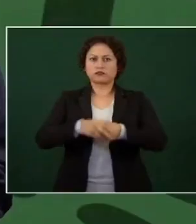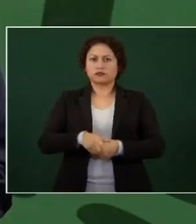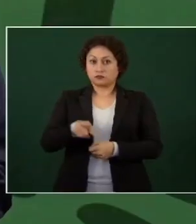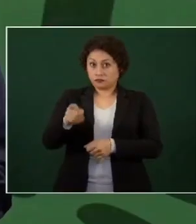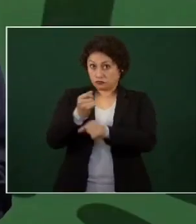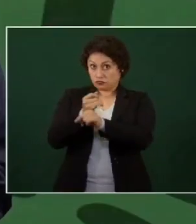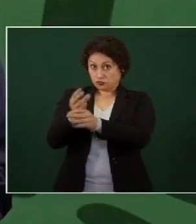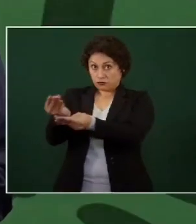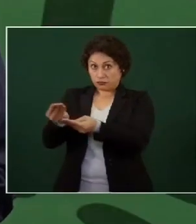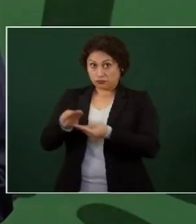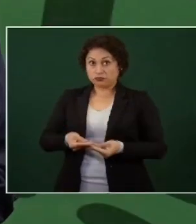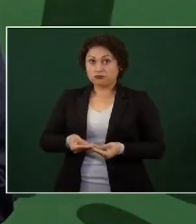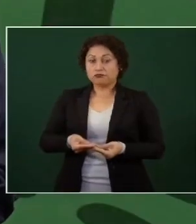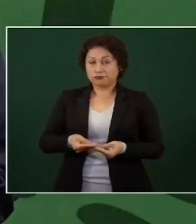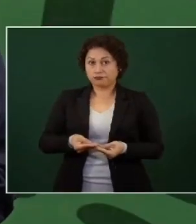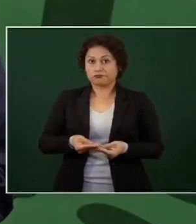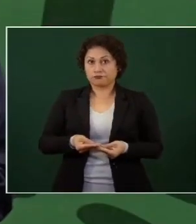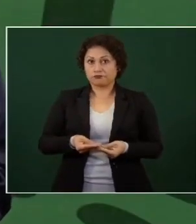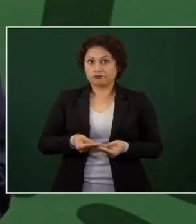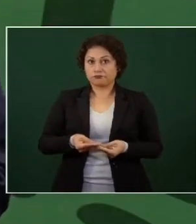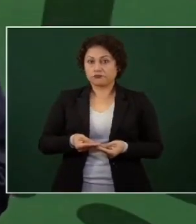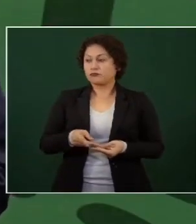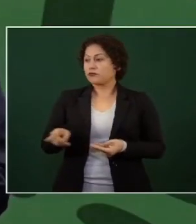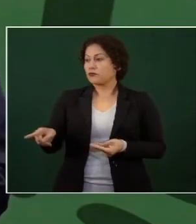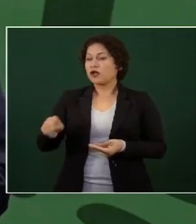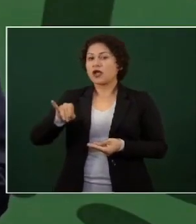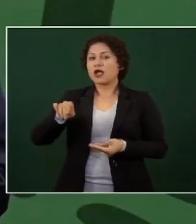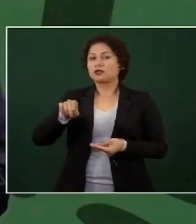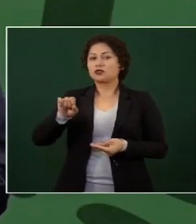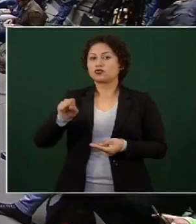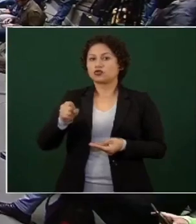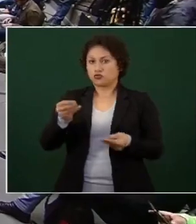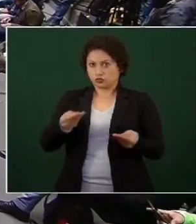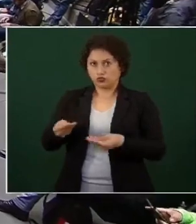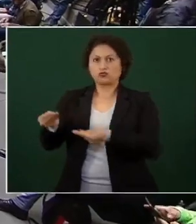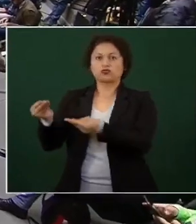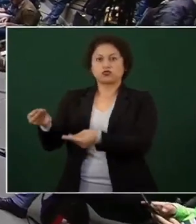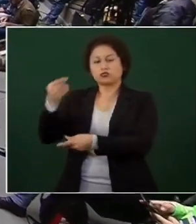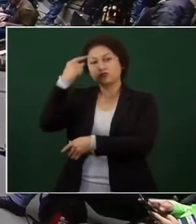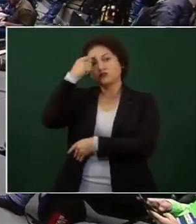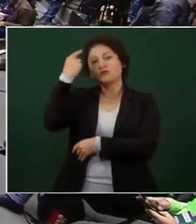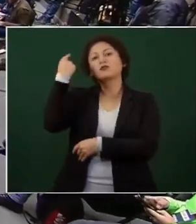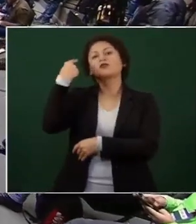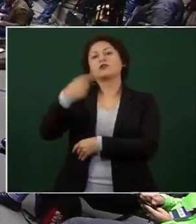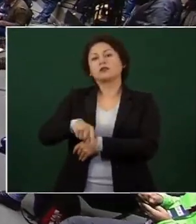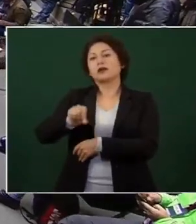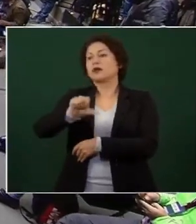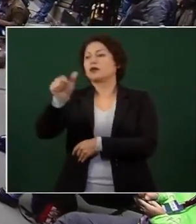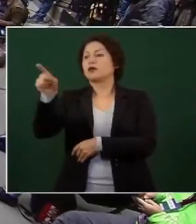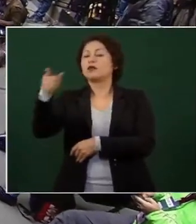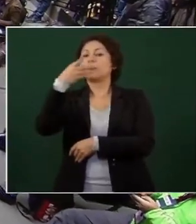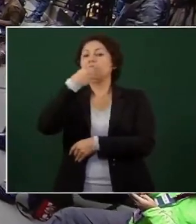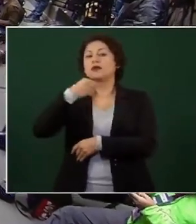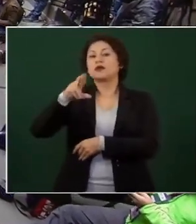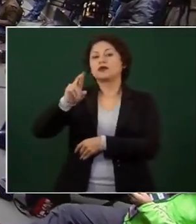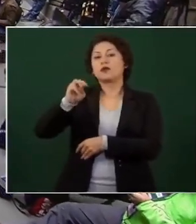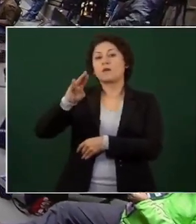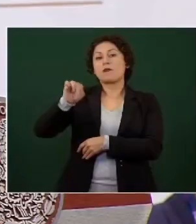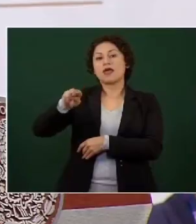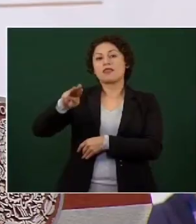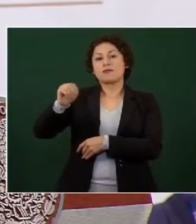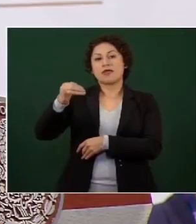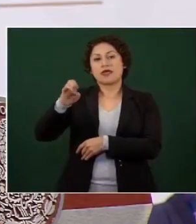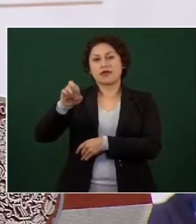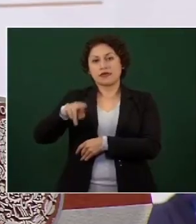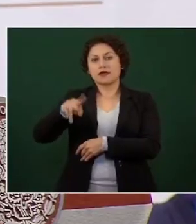datos con Jesús para pedirle a Román Meyer que